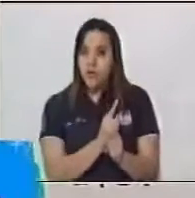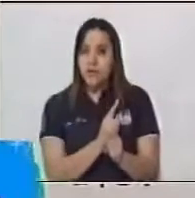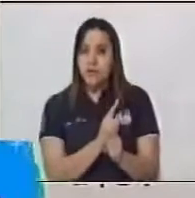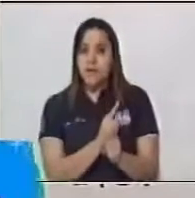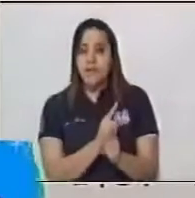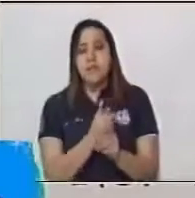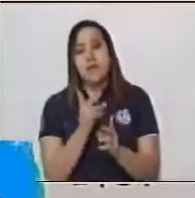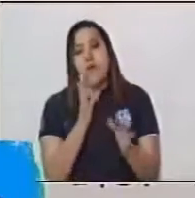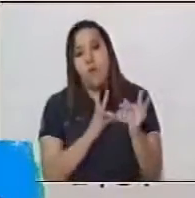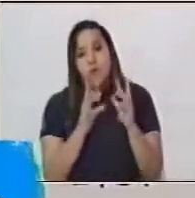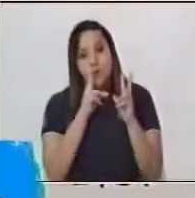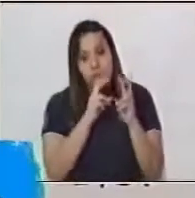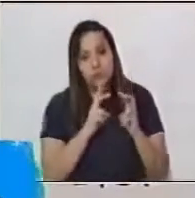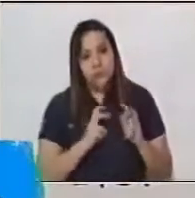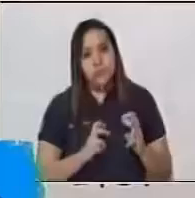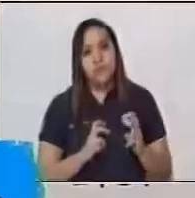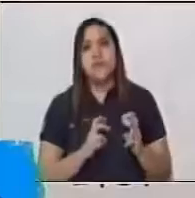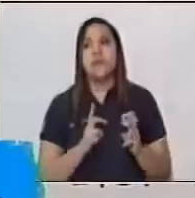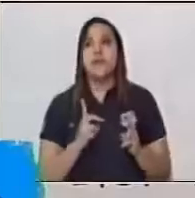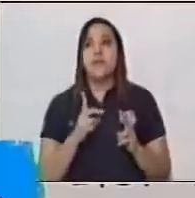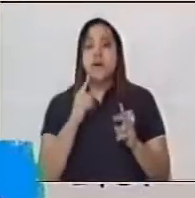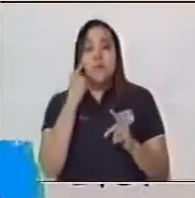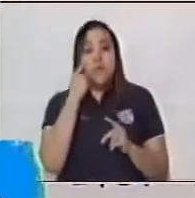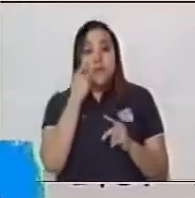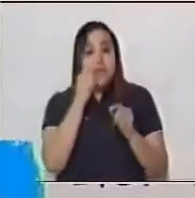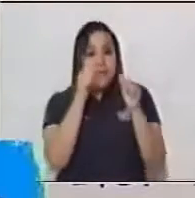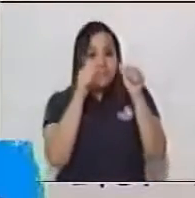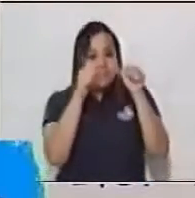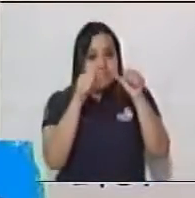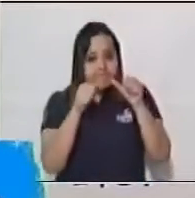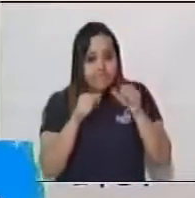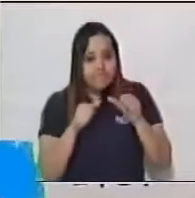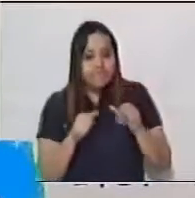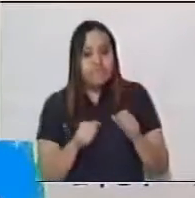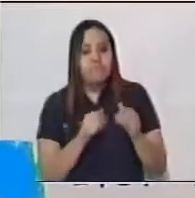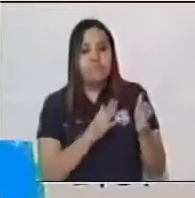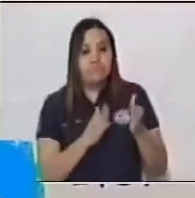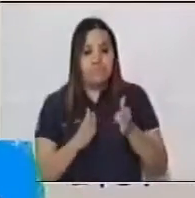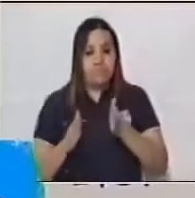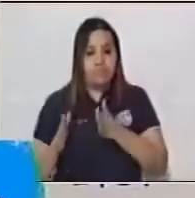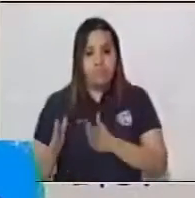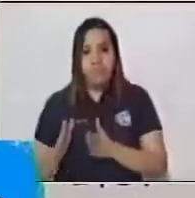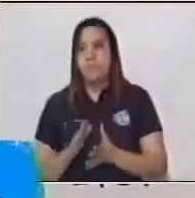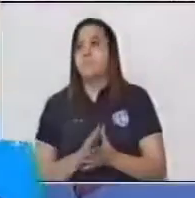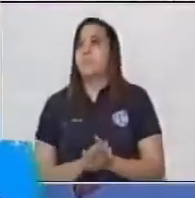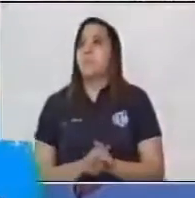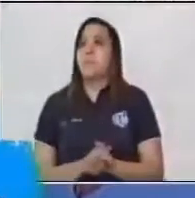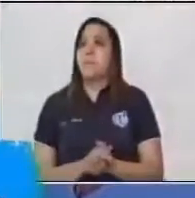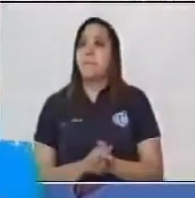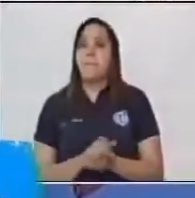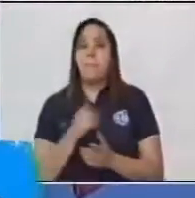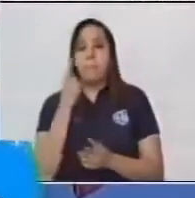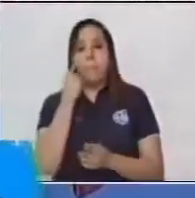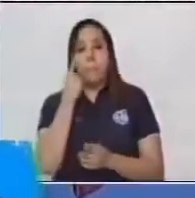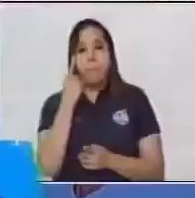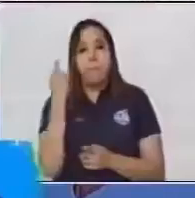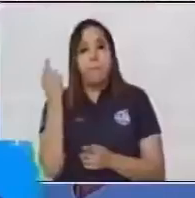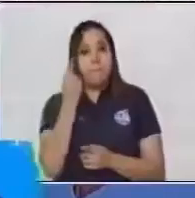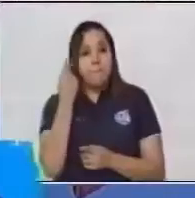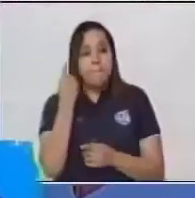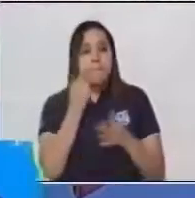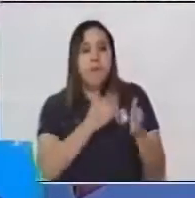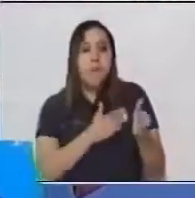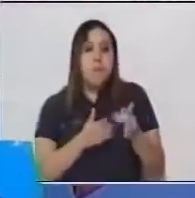manera científica, vamos a ir analizando cada una de las progresiones o sucesiones. Vamos a iniciar con la